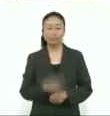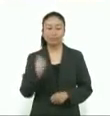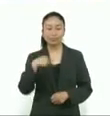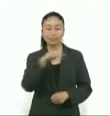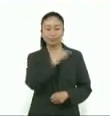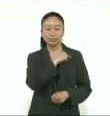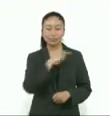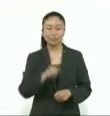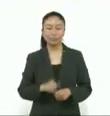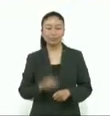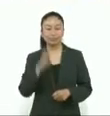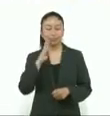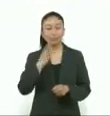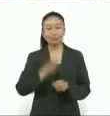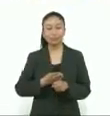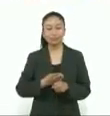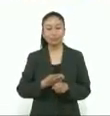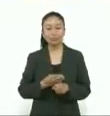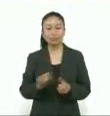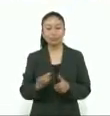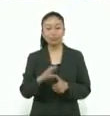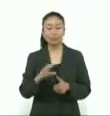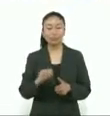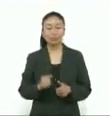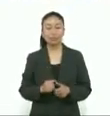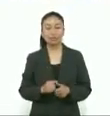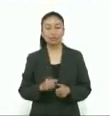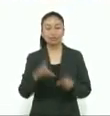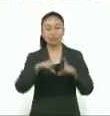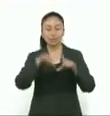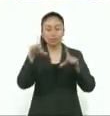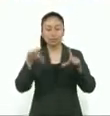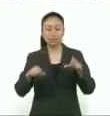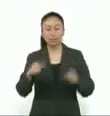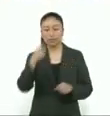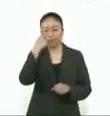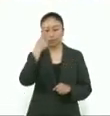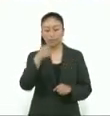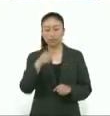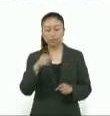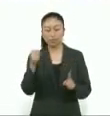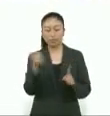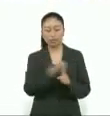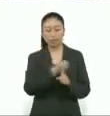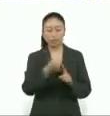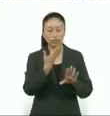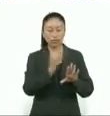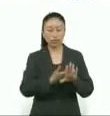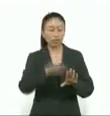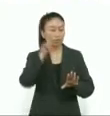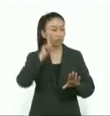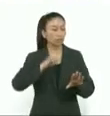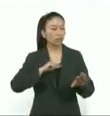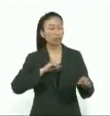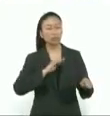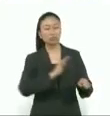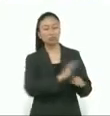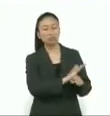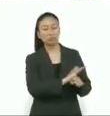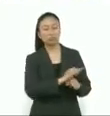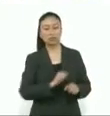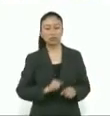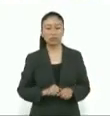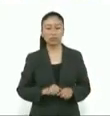Nuestra titular comisionada nacional para prevenir y erradicar la violencia contra las mujeres,